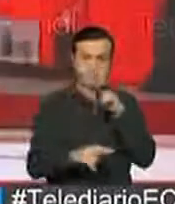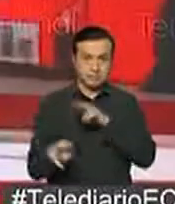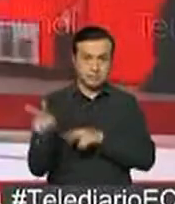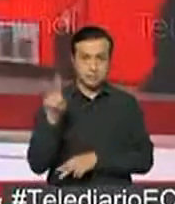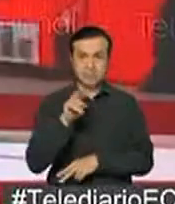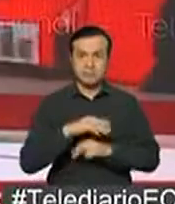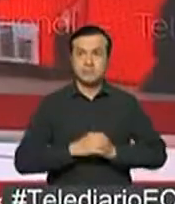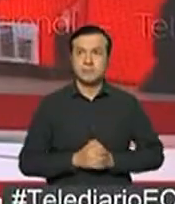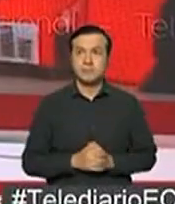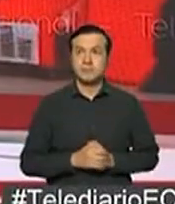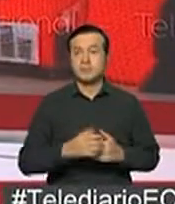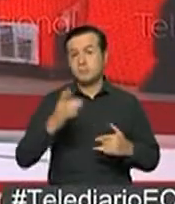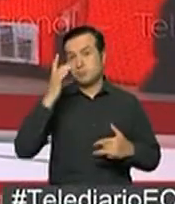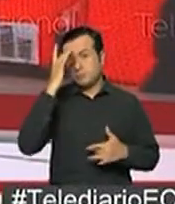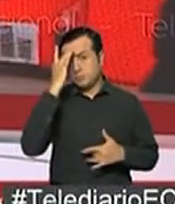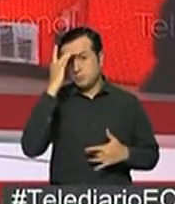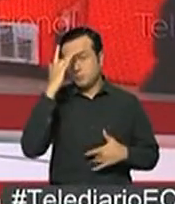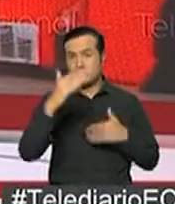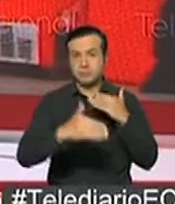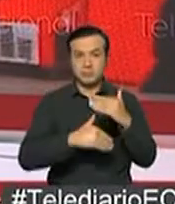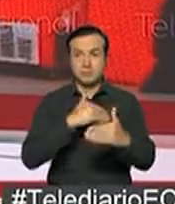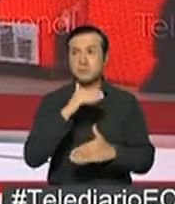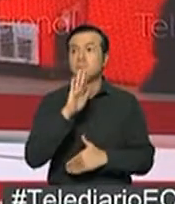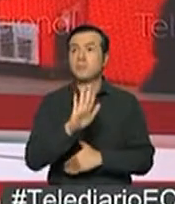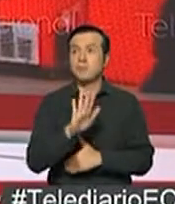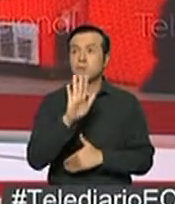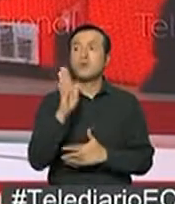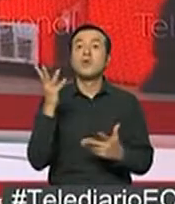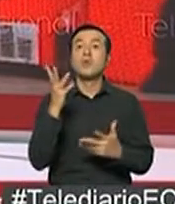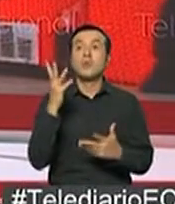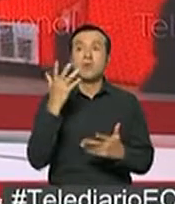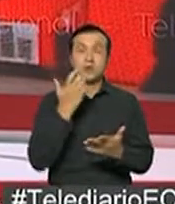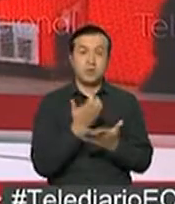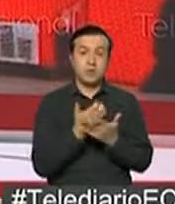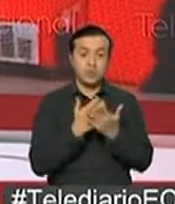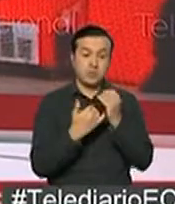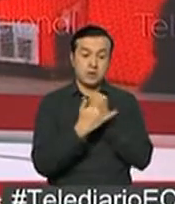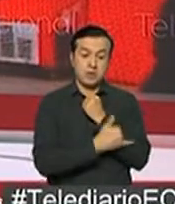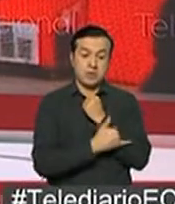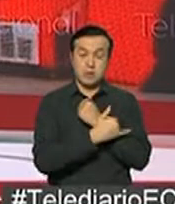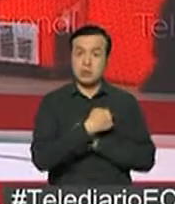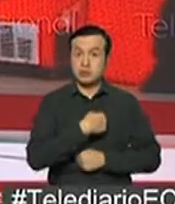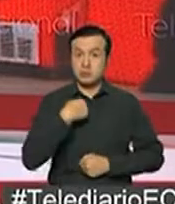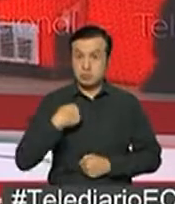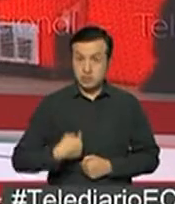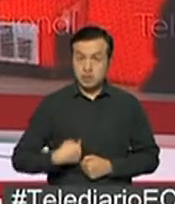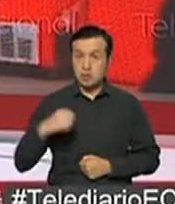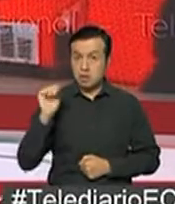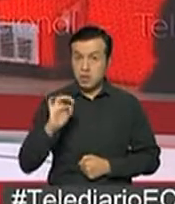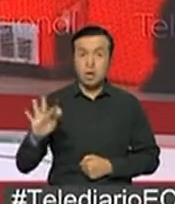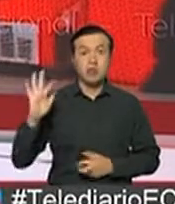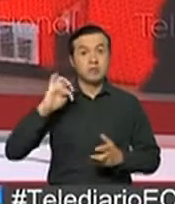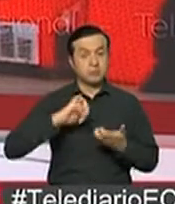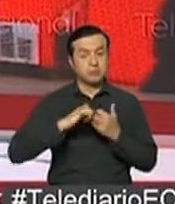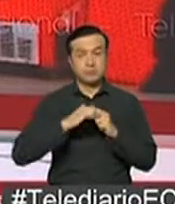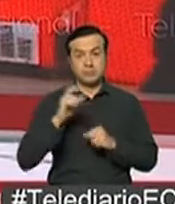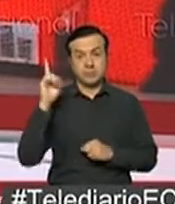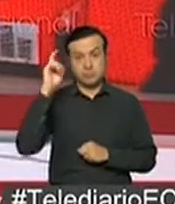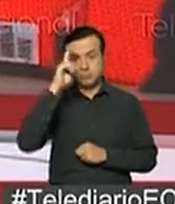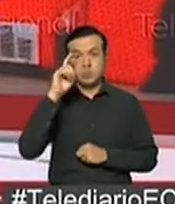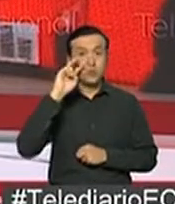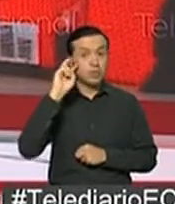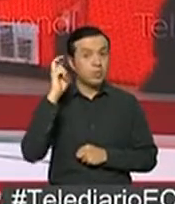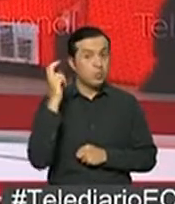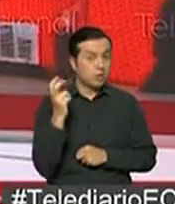el coronavirus avanza y su afectación llega también a la economía china y de otros países asiáticos y europeos el sector